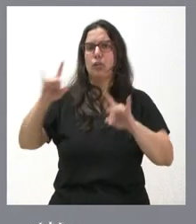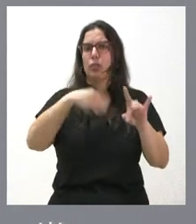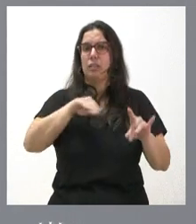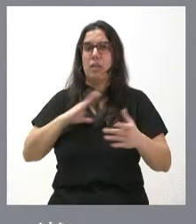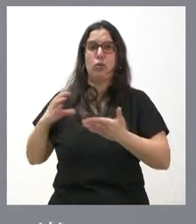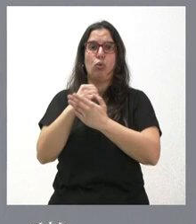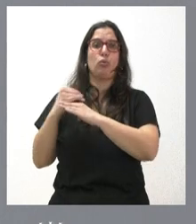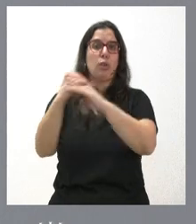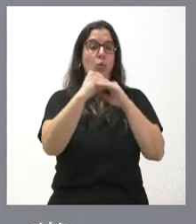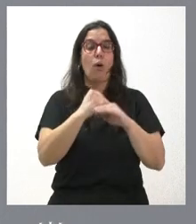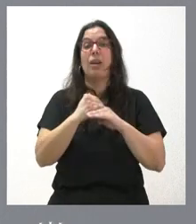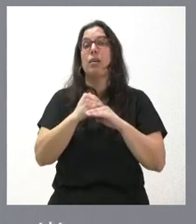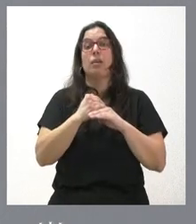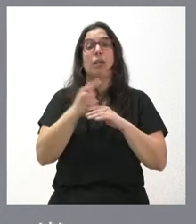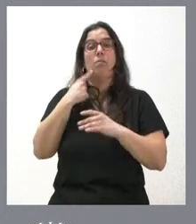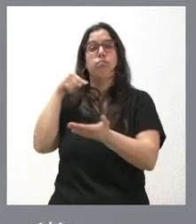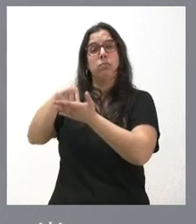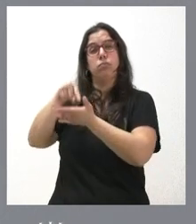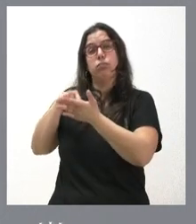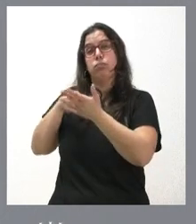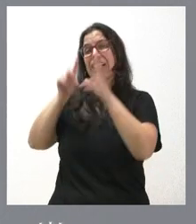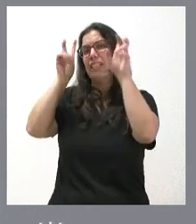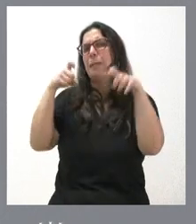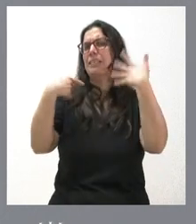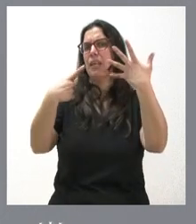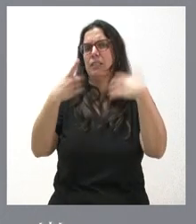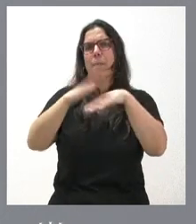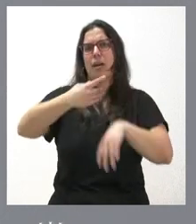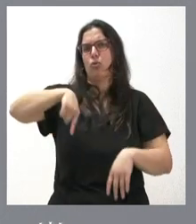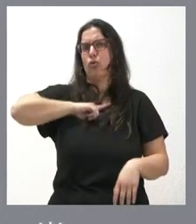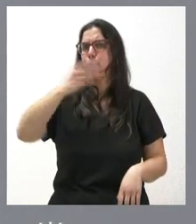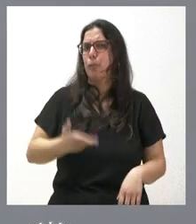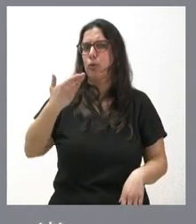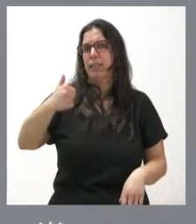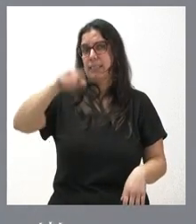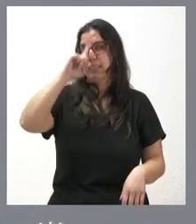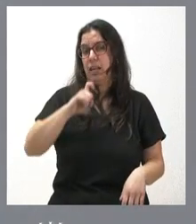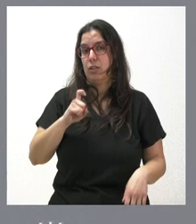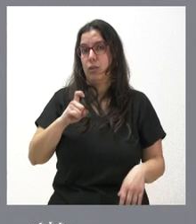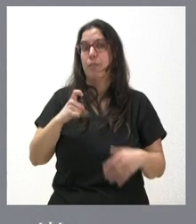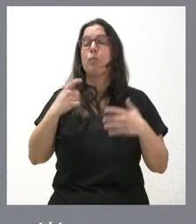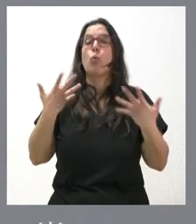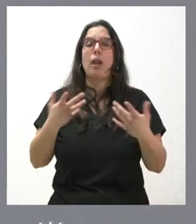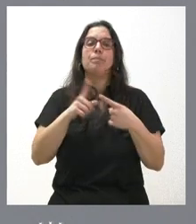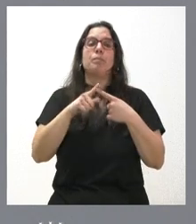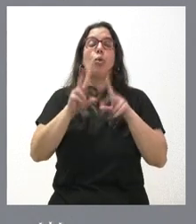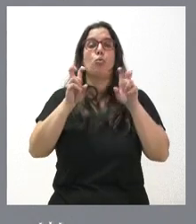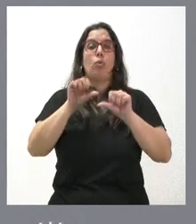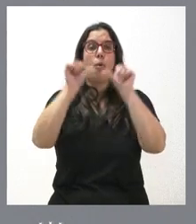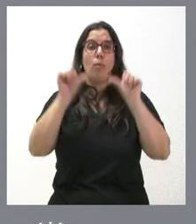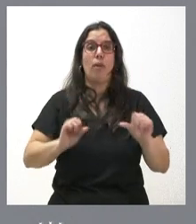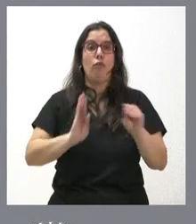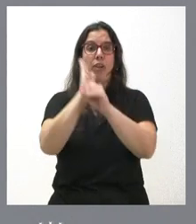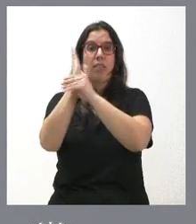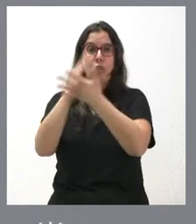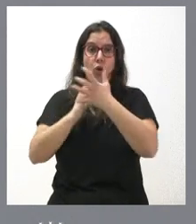y básicamente son se cuestiones las que para nosotros son muy importantes en este año 2024 que es abordar el nuevo modelo de financiación autonómica